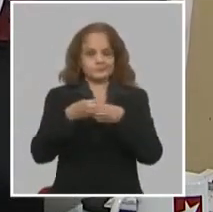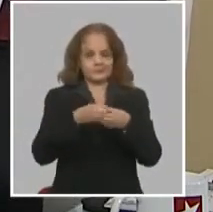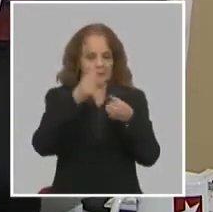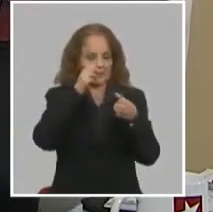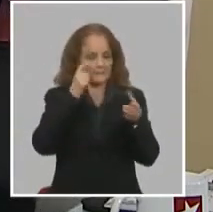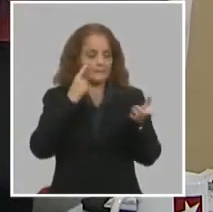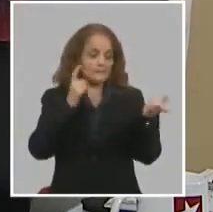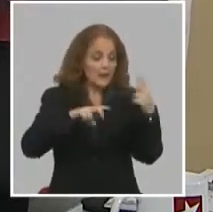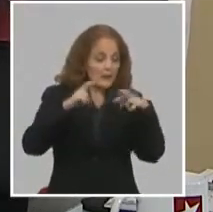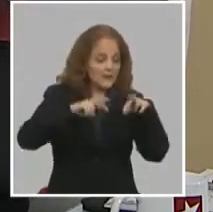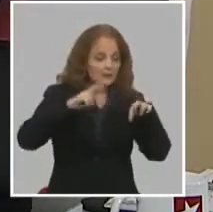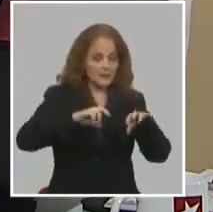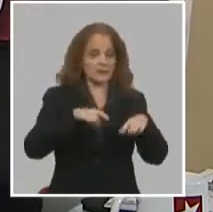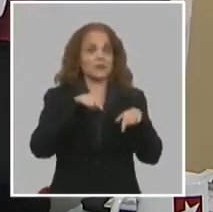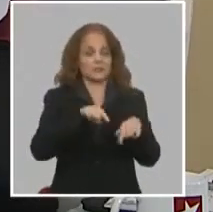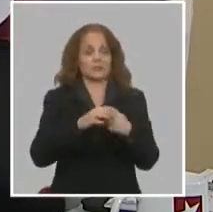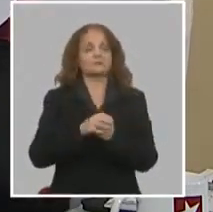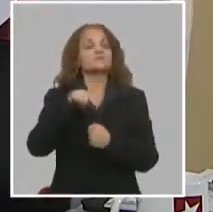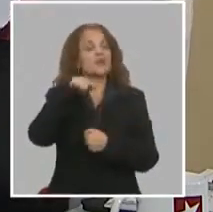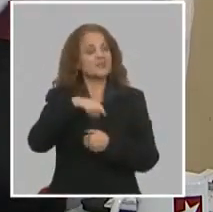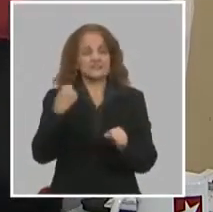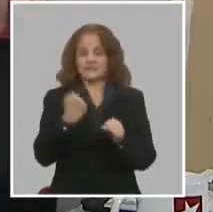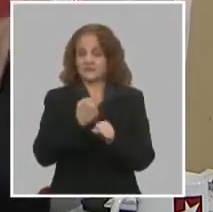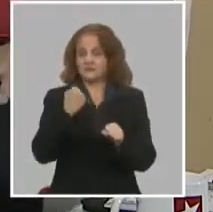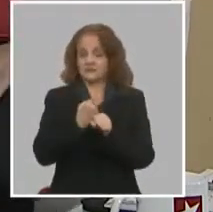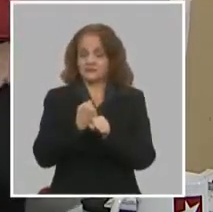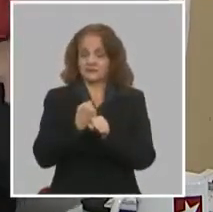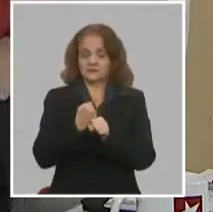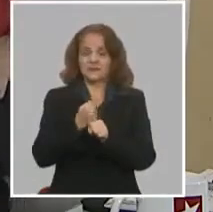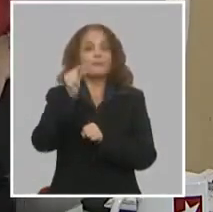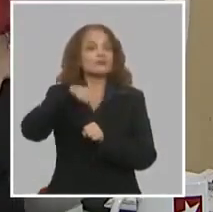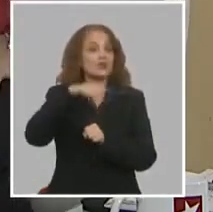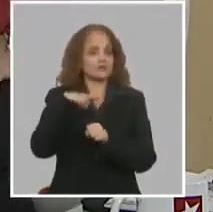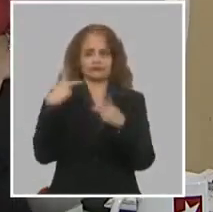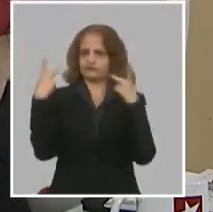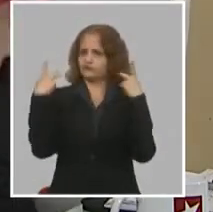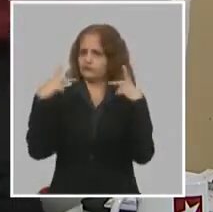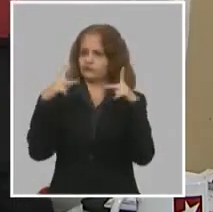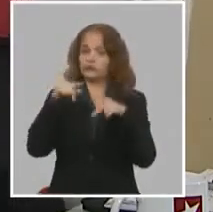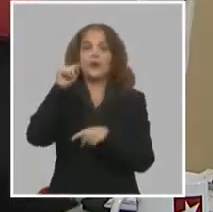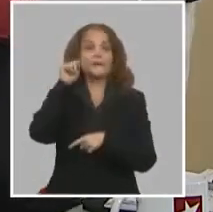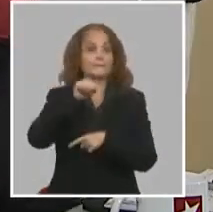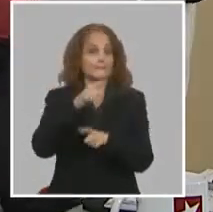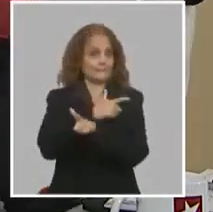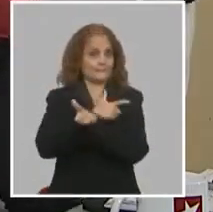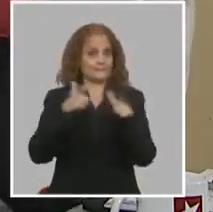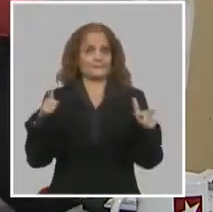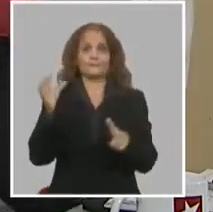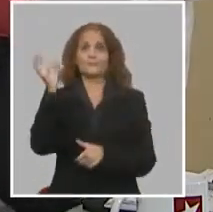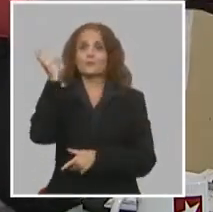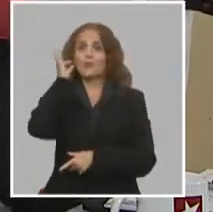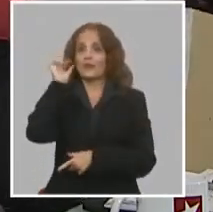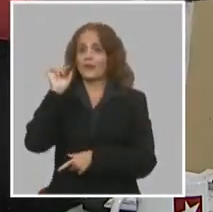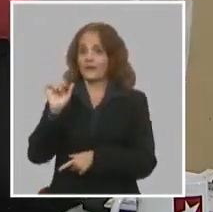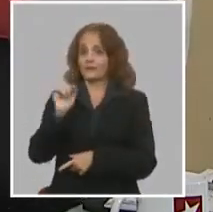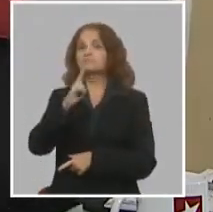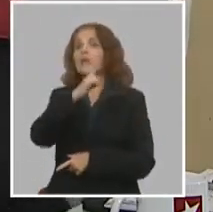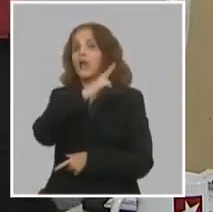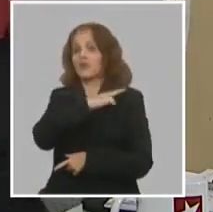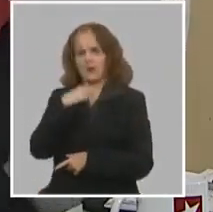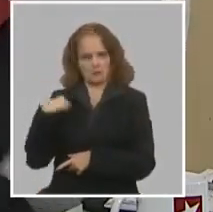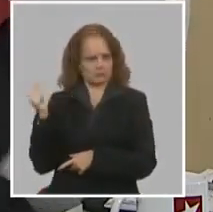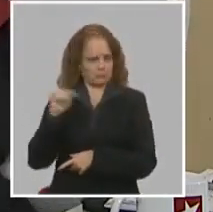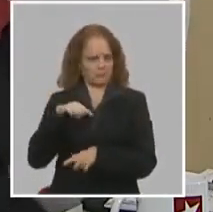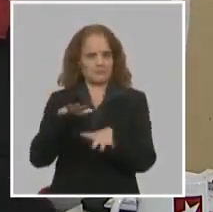decía que es de una gran laboriosidad, gran profesionalidad. Muchas mujeres, Marcia, allí. Muchas mujeres. Desde las jefas que han estado por aquí,